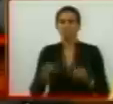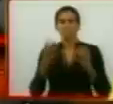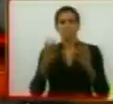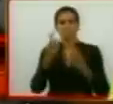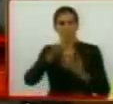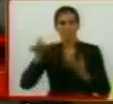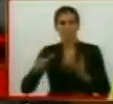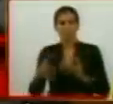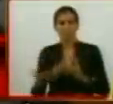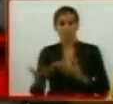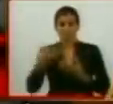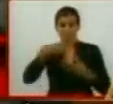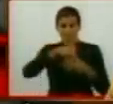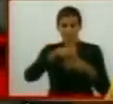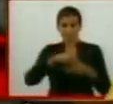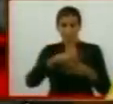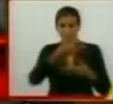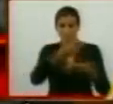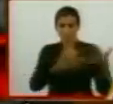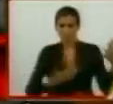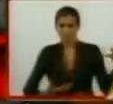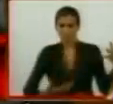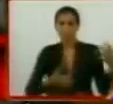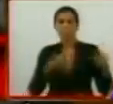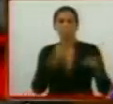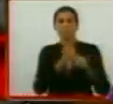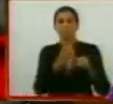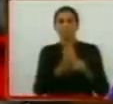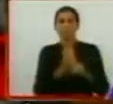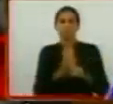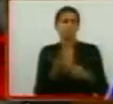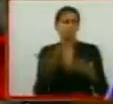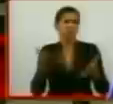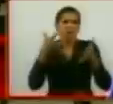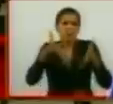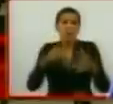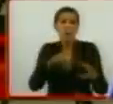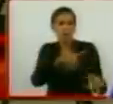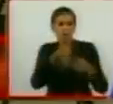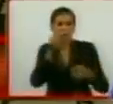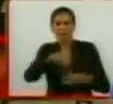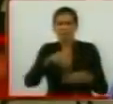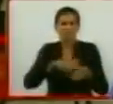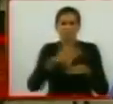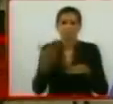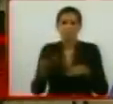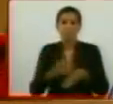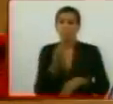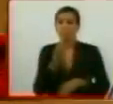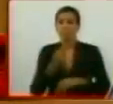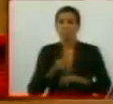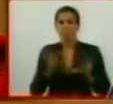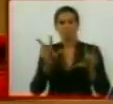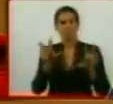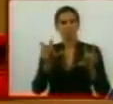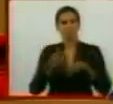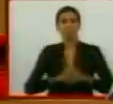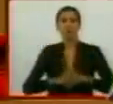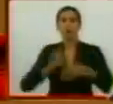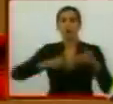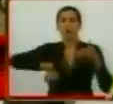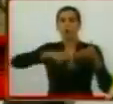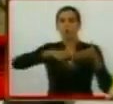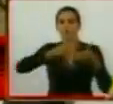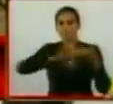que están en esta nómina y que que son asesores, pues, que cobraban por acá, pues. Manifiestan que las irregularidades en las contrataciones